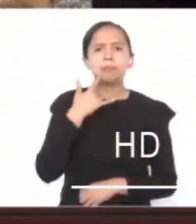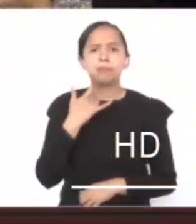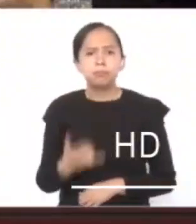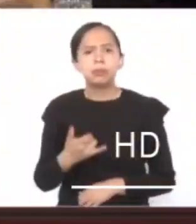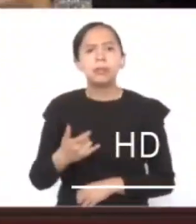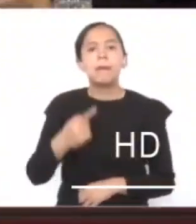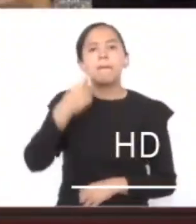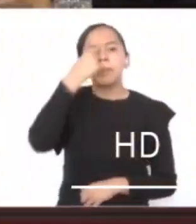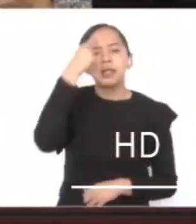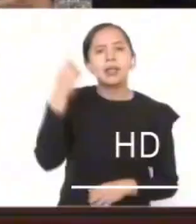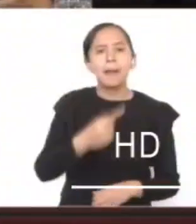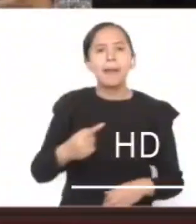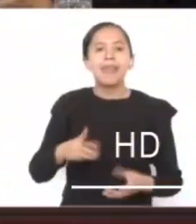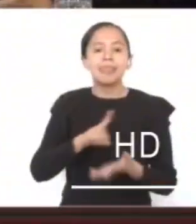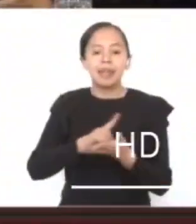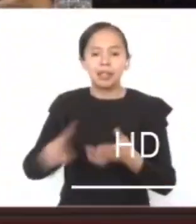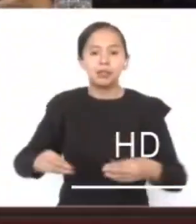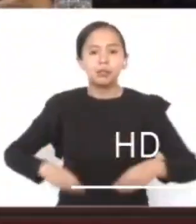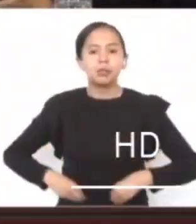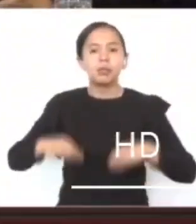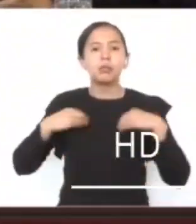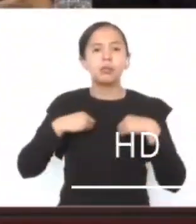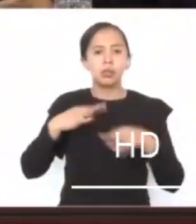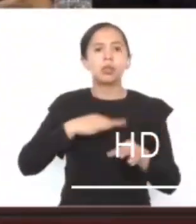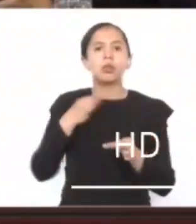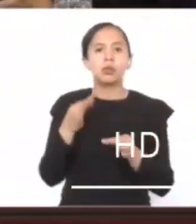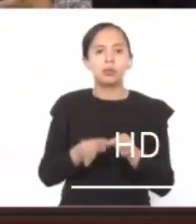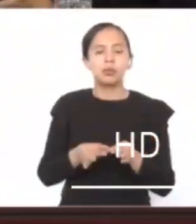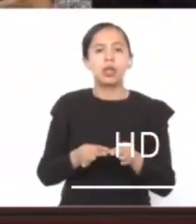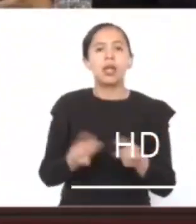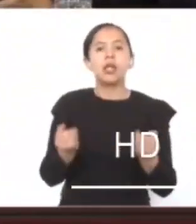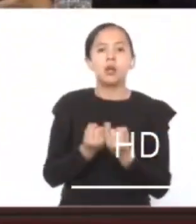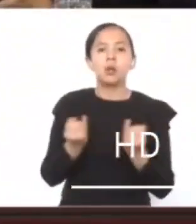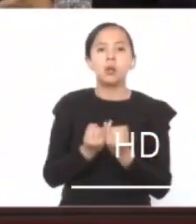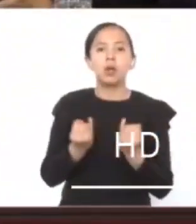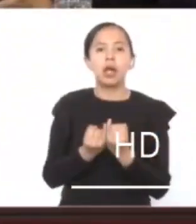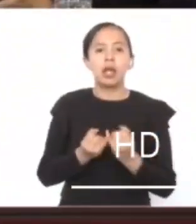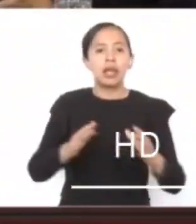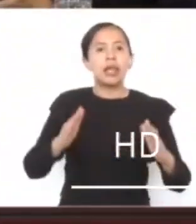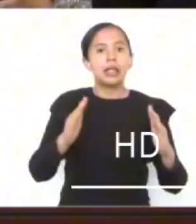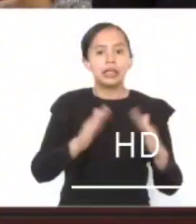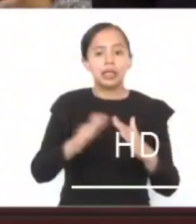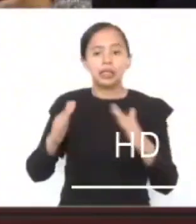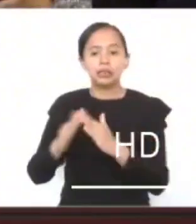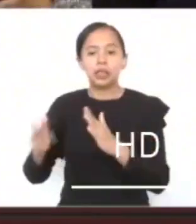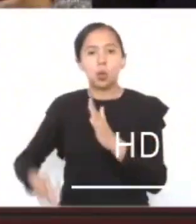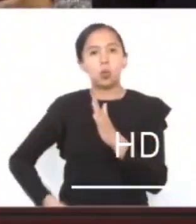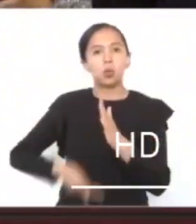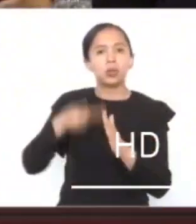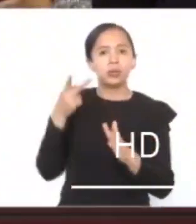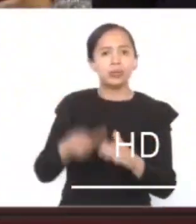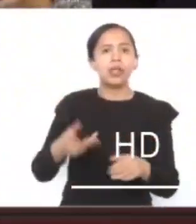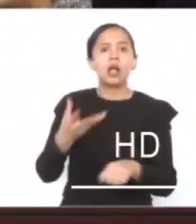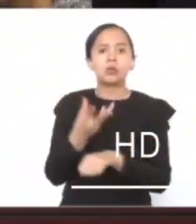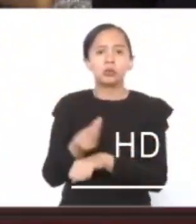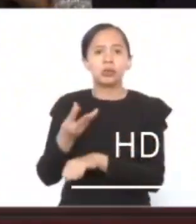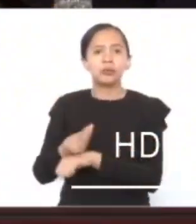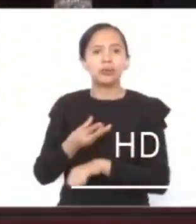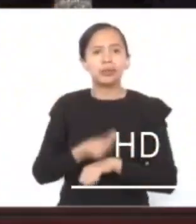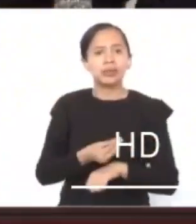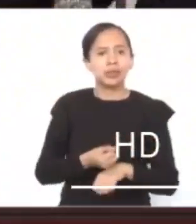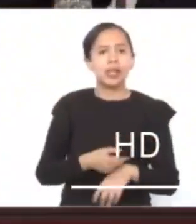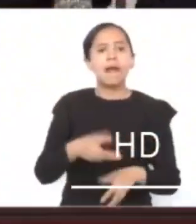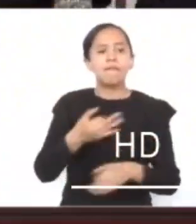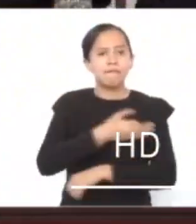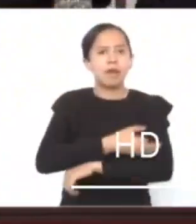la vivienda y por una reconstrucción con un sentido social, las familias,